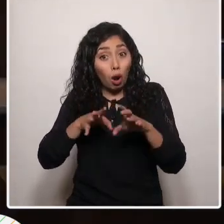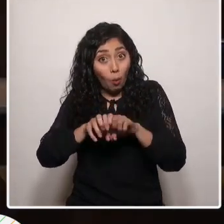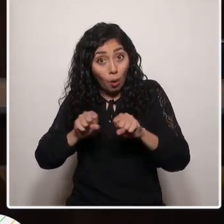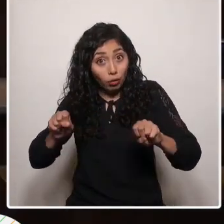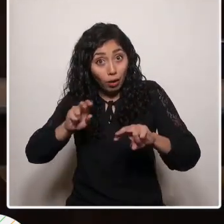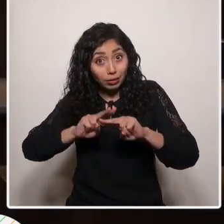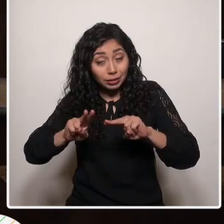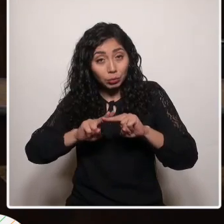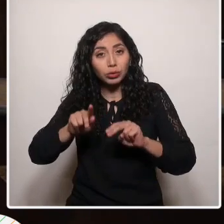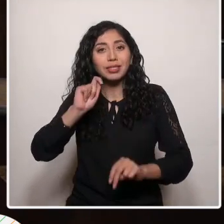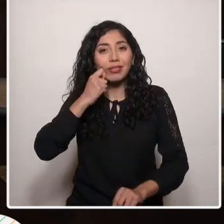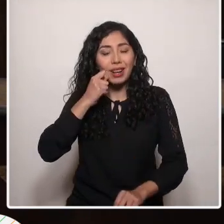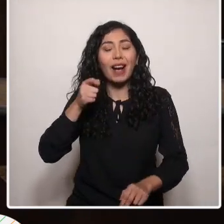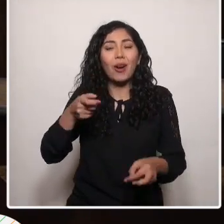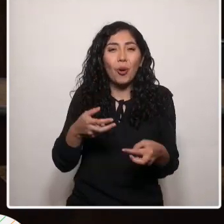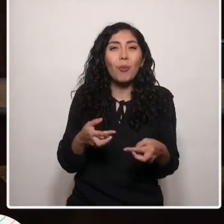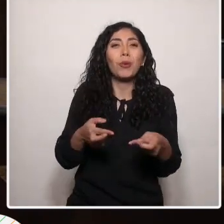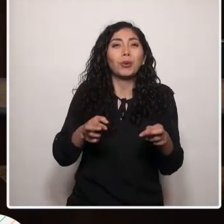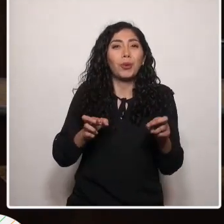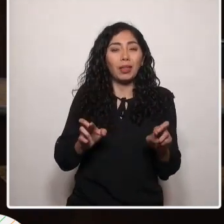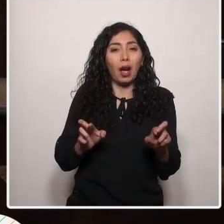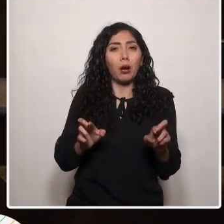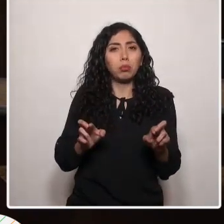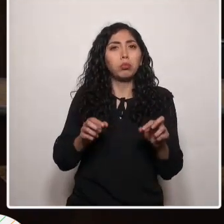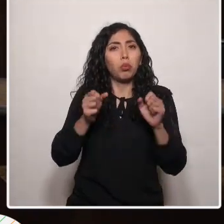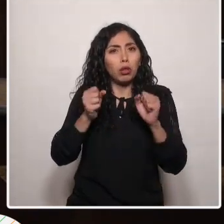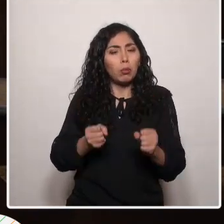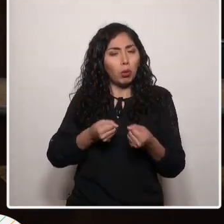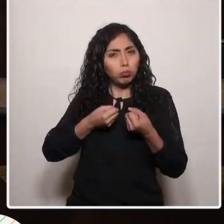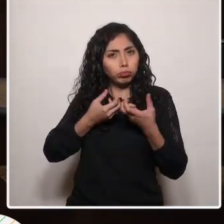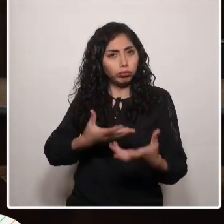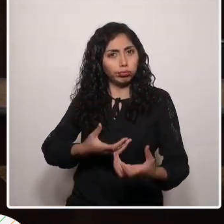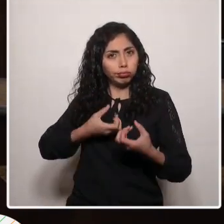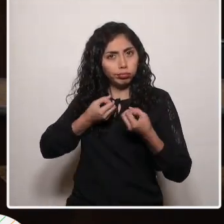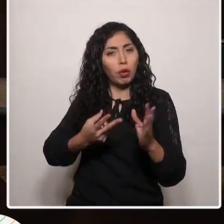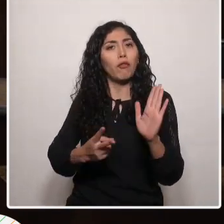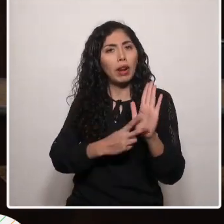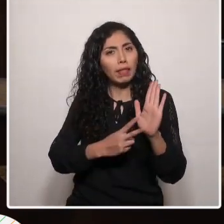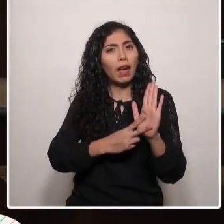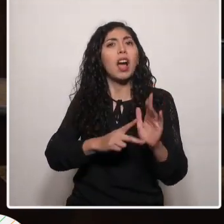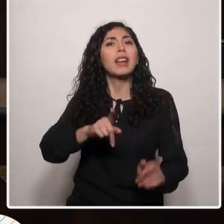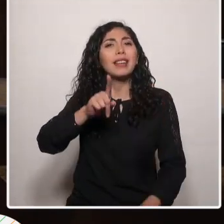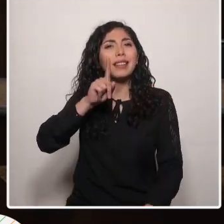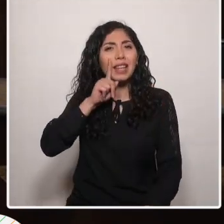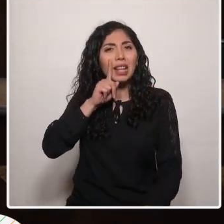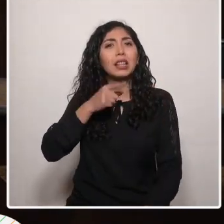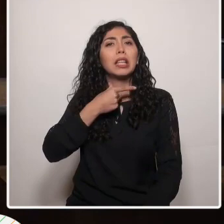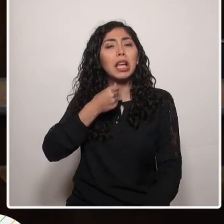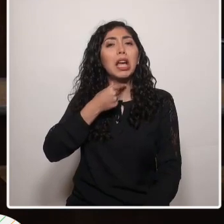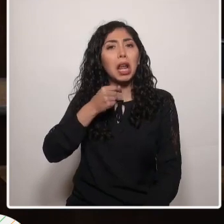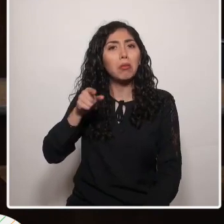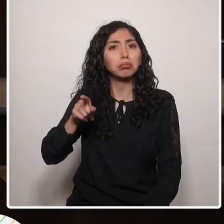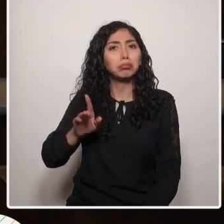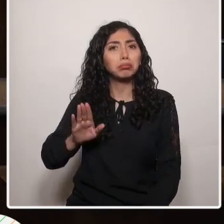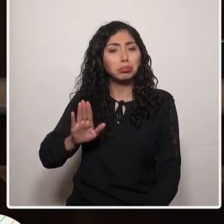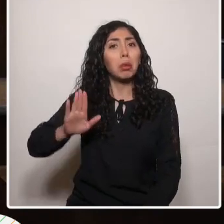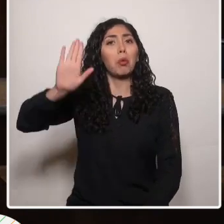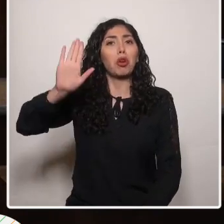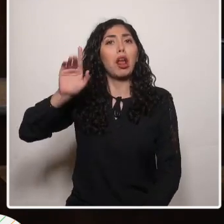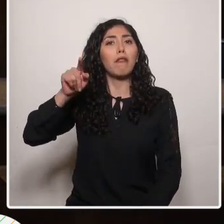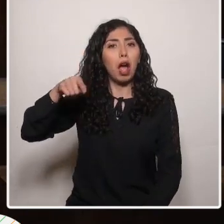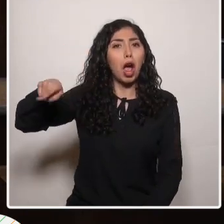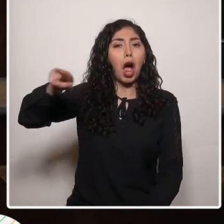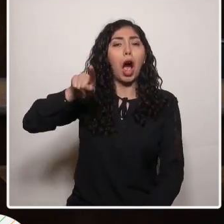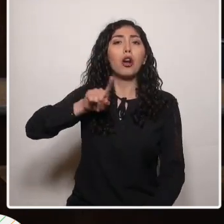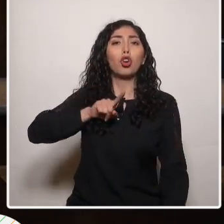espacio para que sinceremos también quiénes están disponibles para hacer las veces de coordinadores